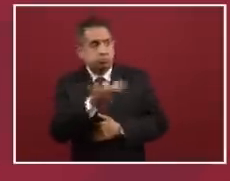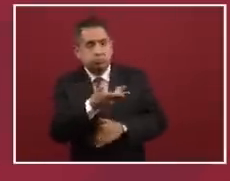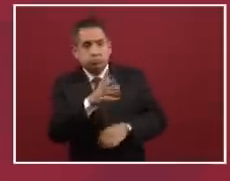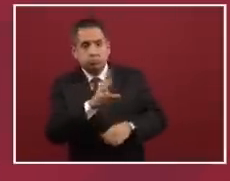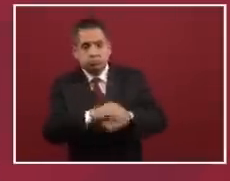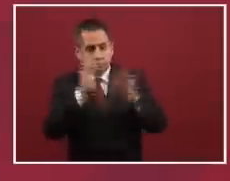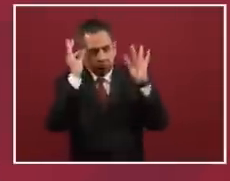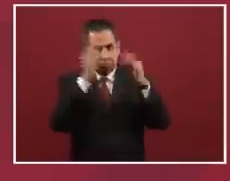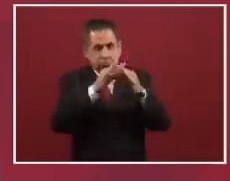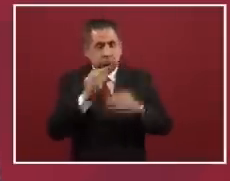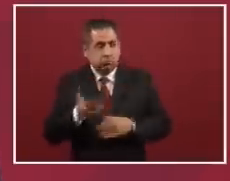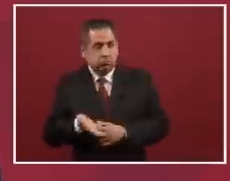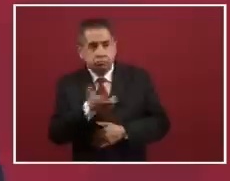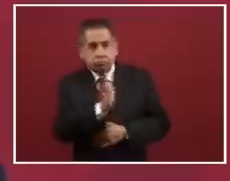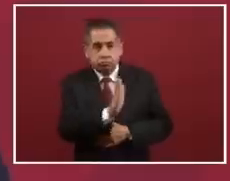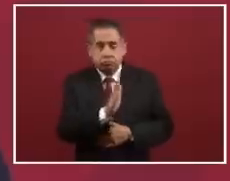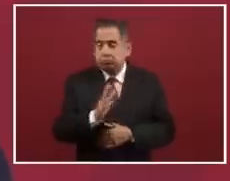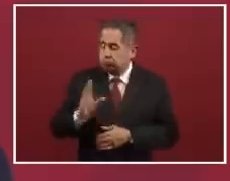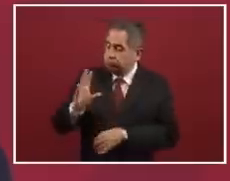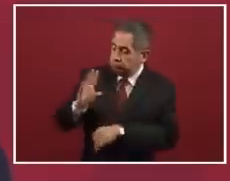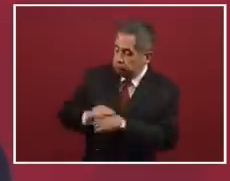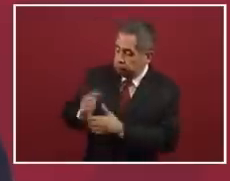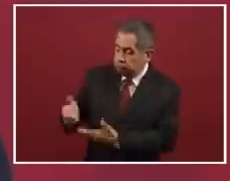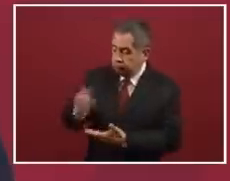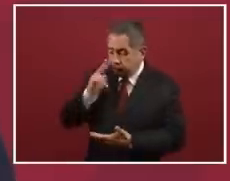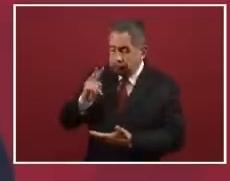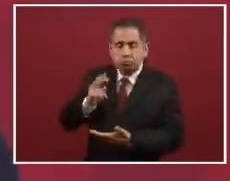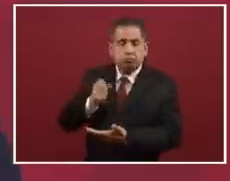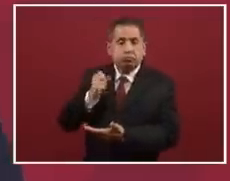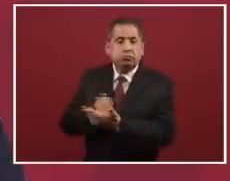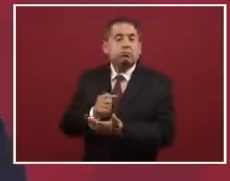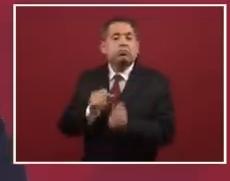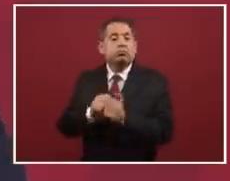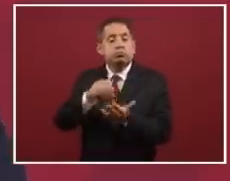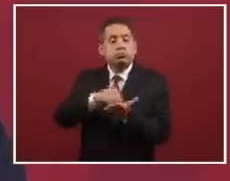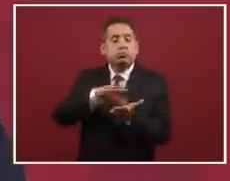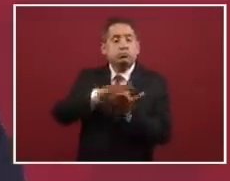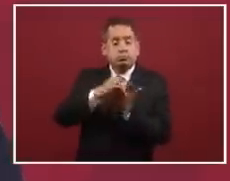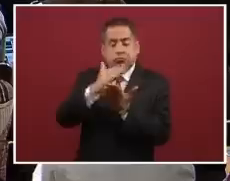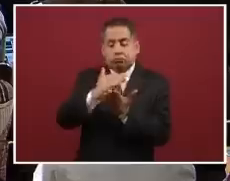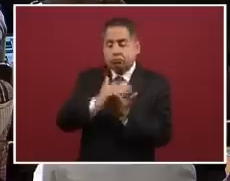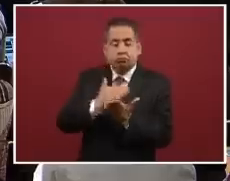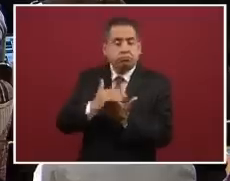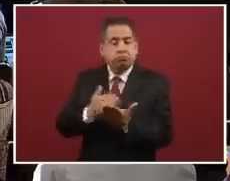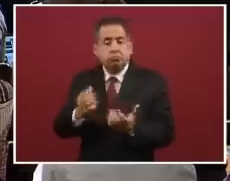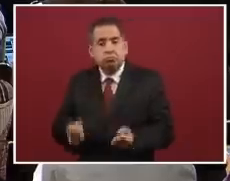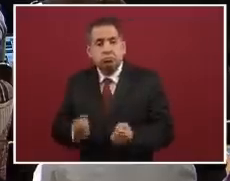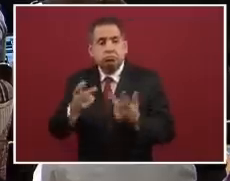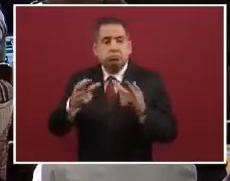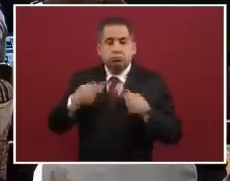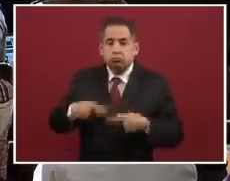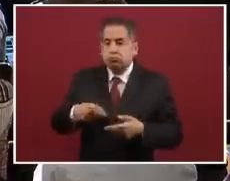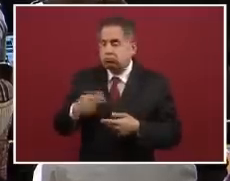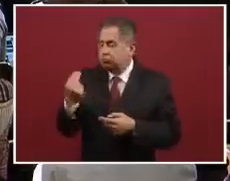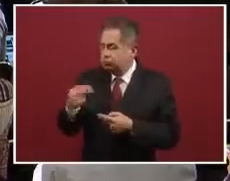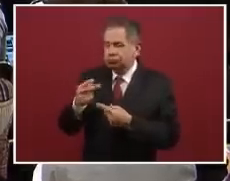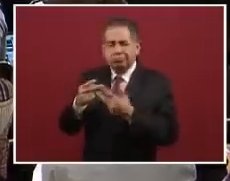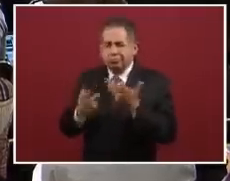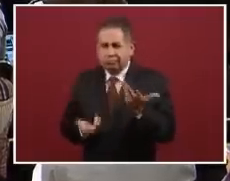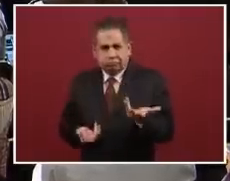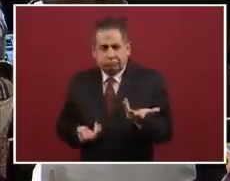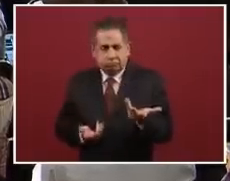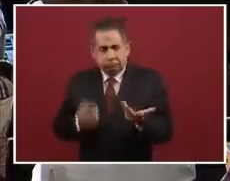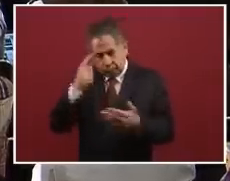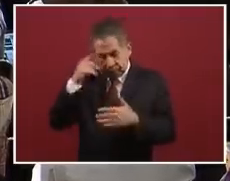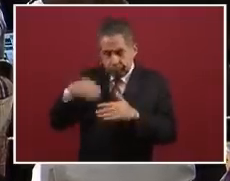migratoria legalmente y debe registrarse. Debemos saber cómo se llama, sus datos, etcétera, etcétera, por razones